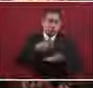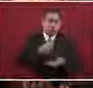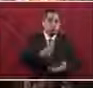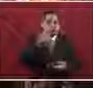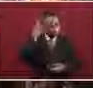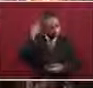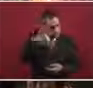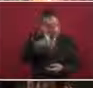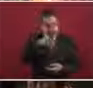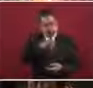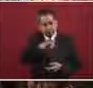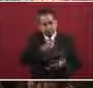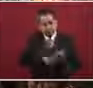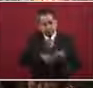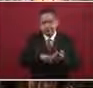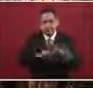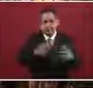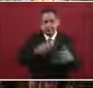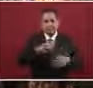mantenerlos.